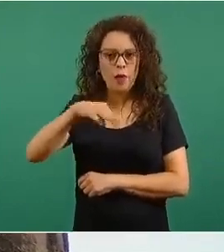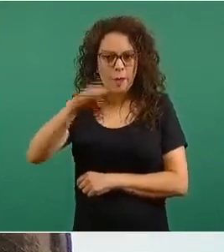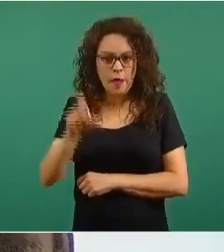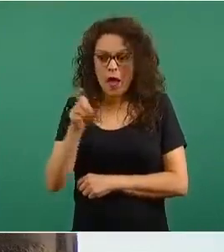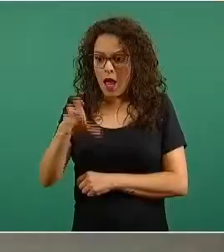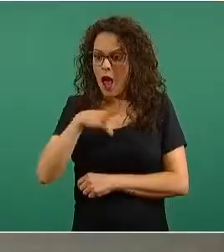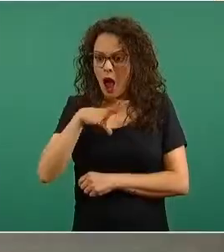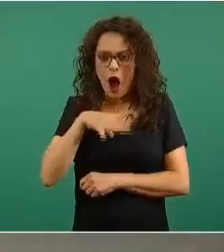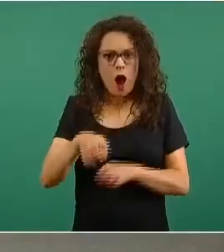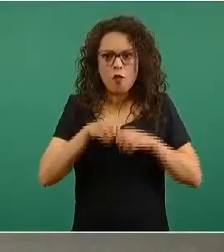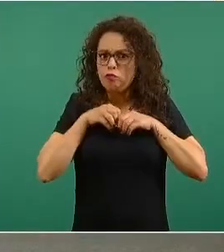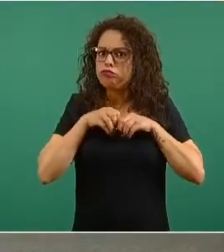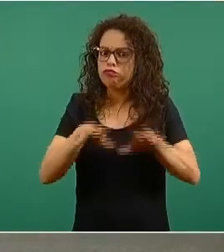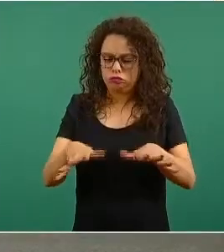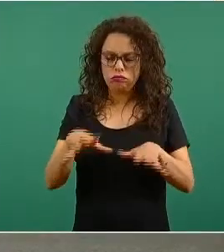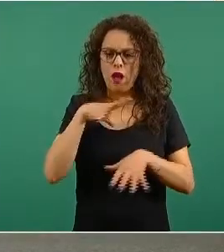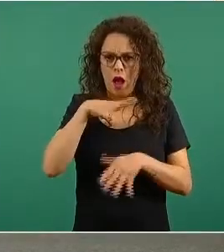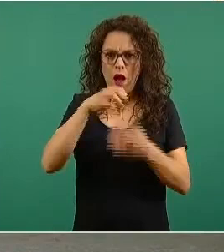públicos.